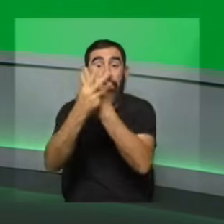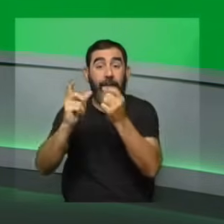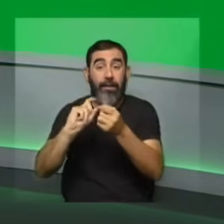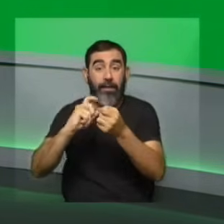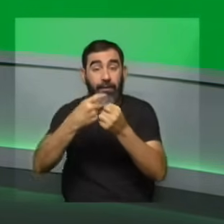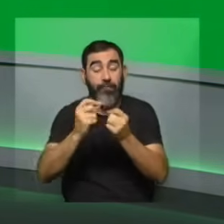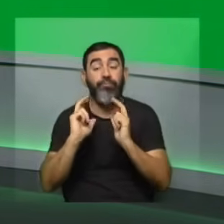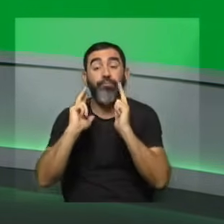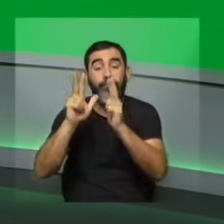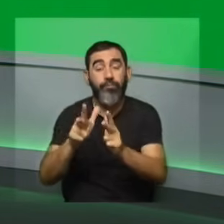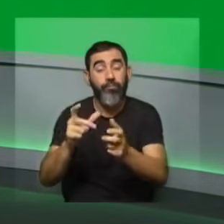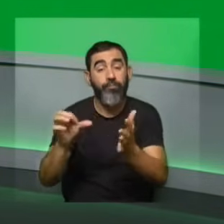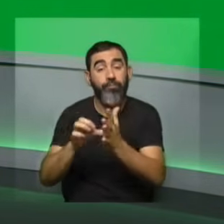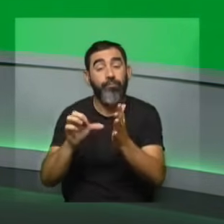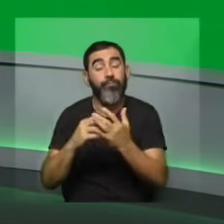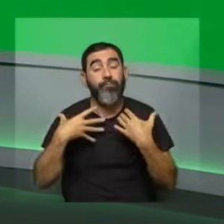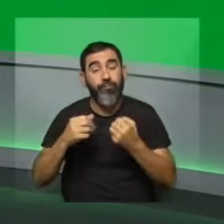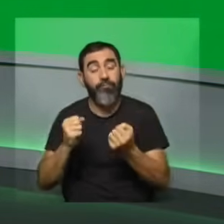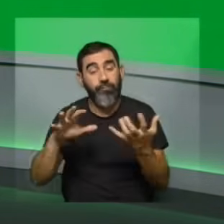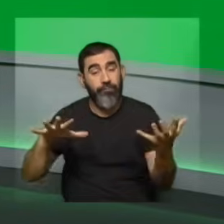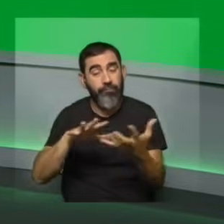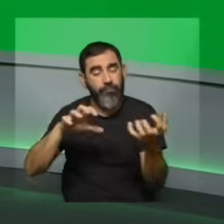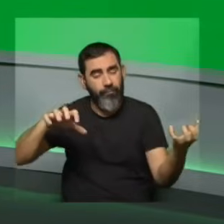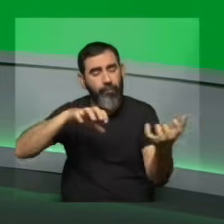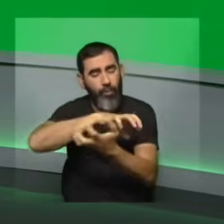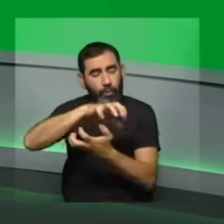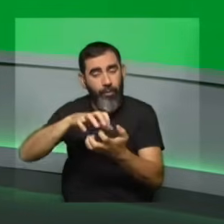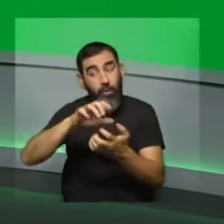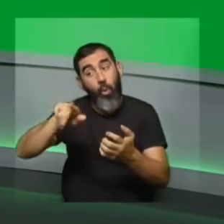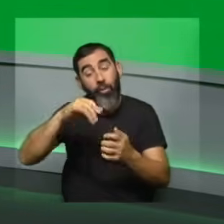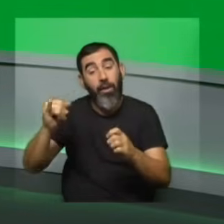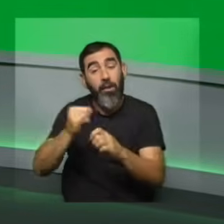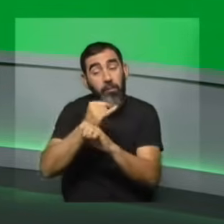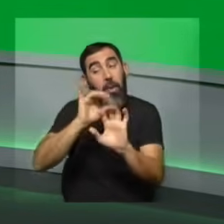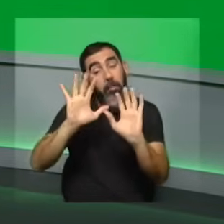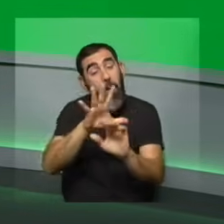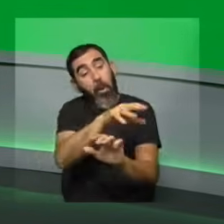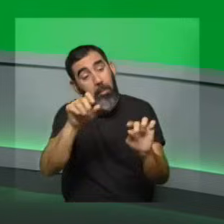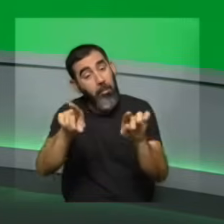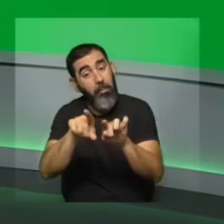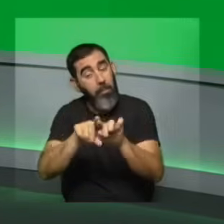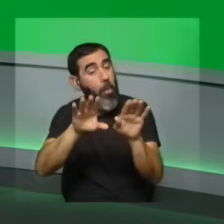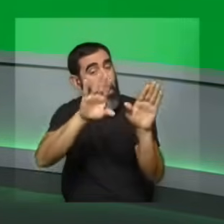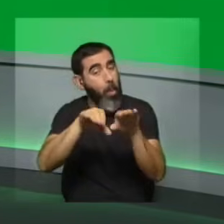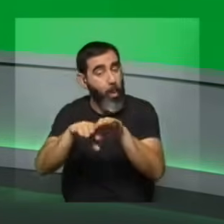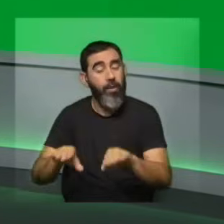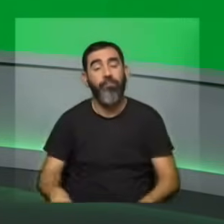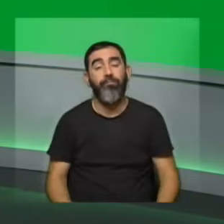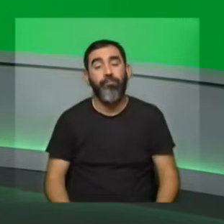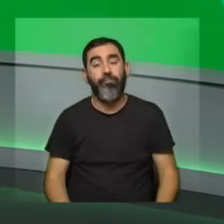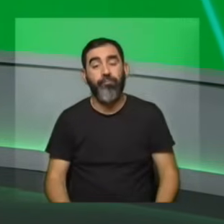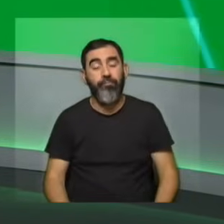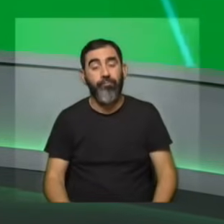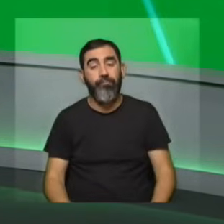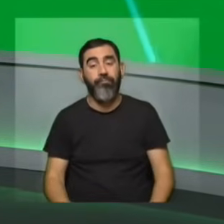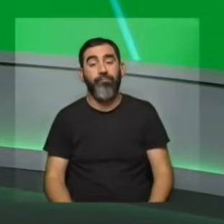FUS, aseguró que el sistema de salud está en una situación crítica y que otra institución puede llegar a transitar el mismo camino que la